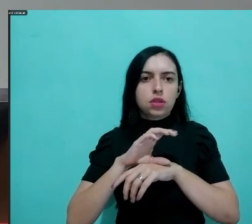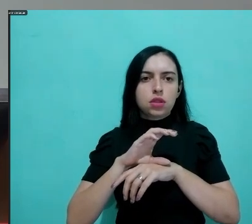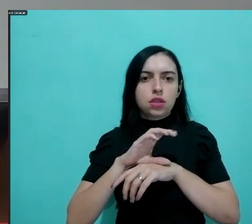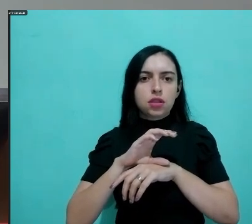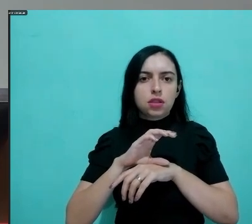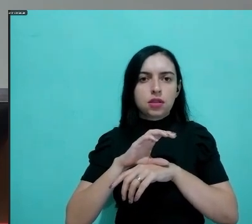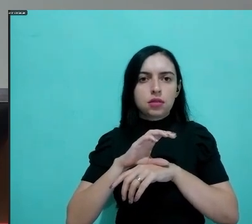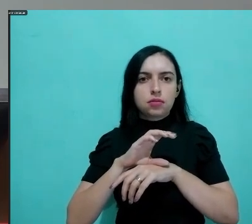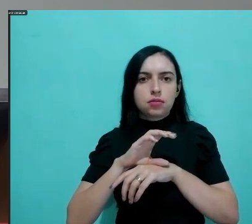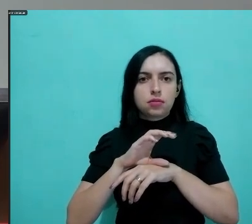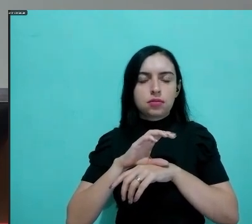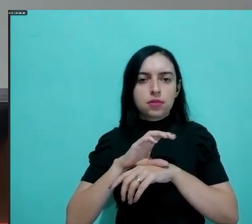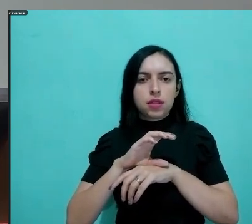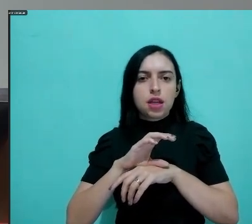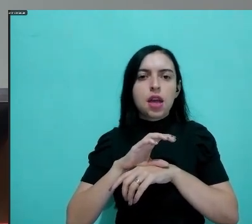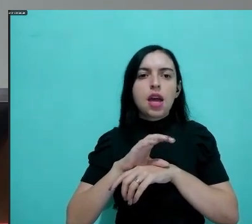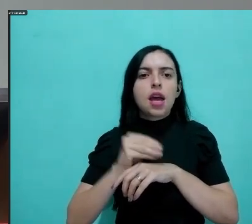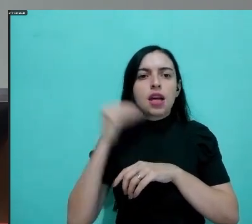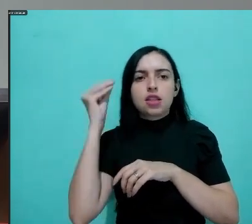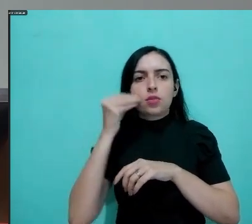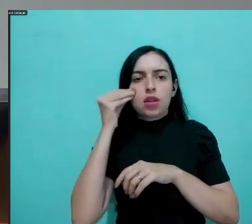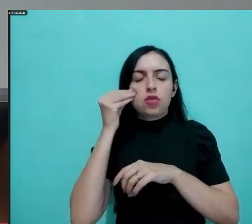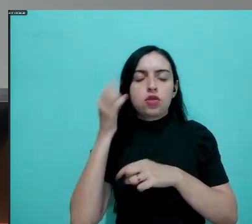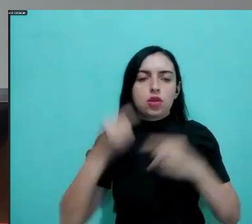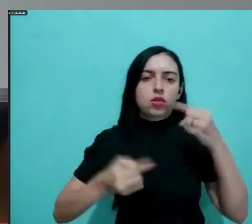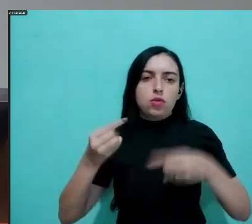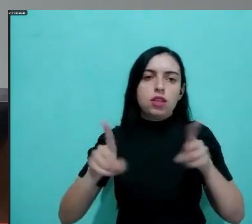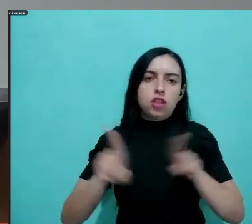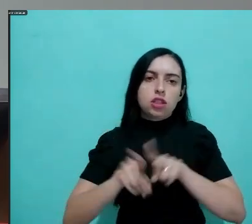las prácticas políticas y también en la